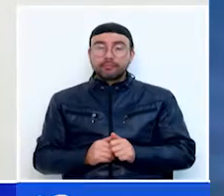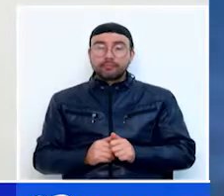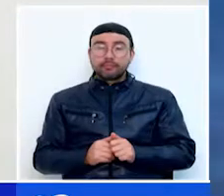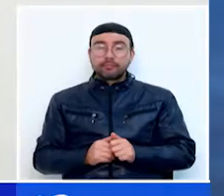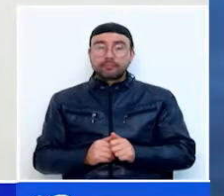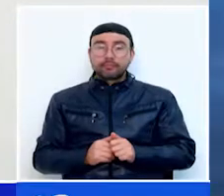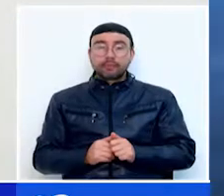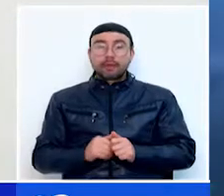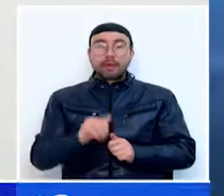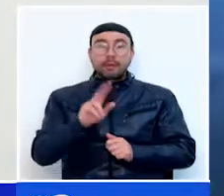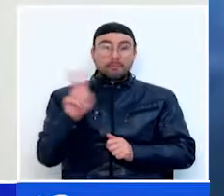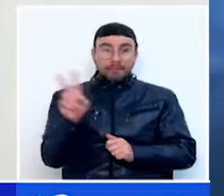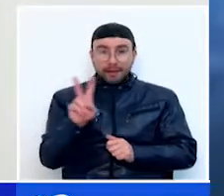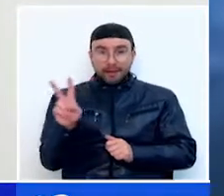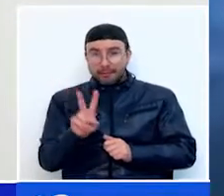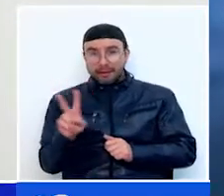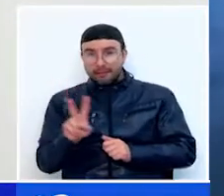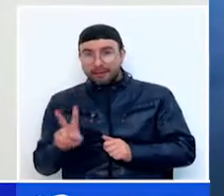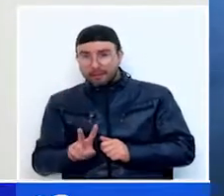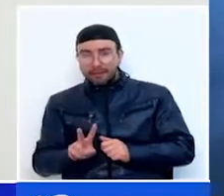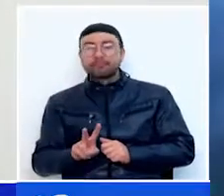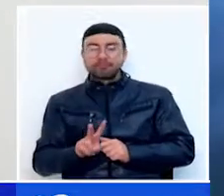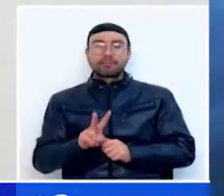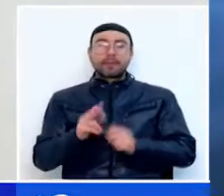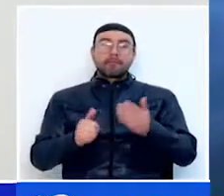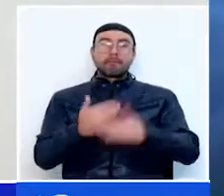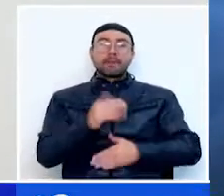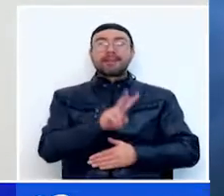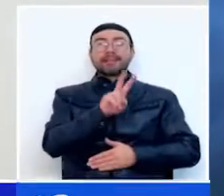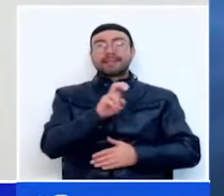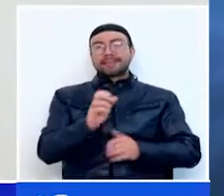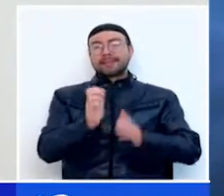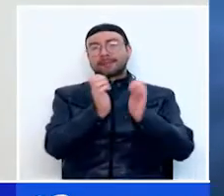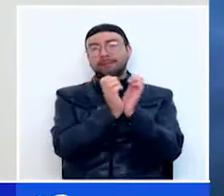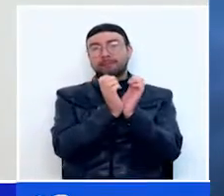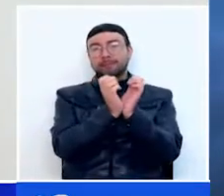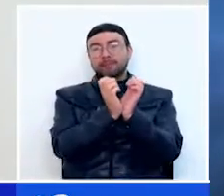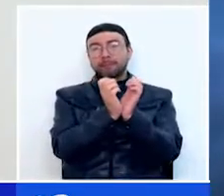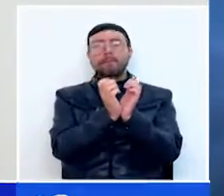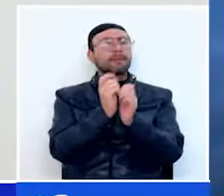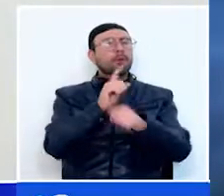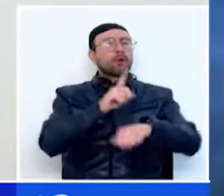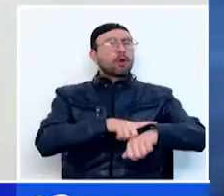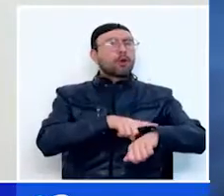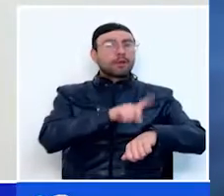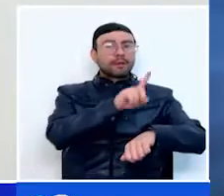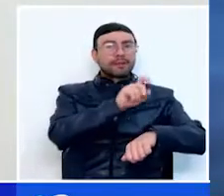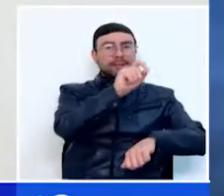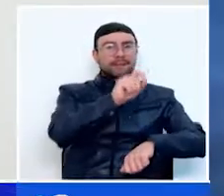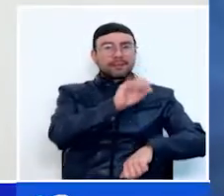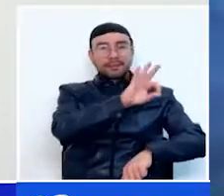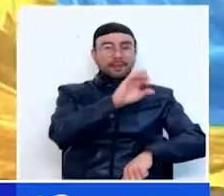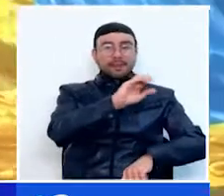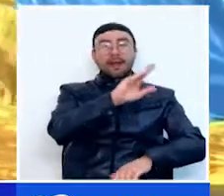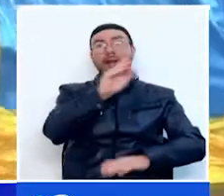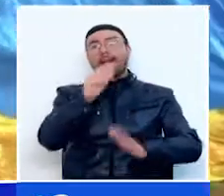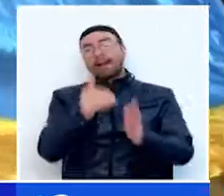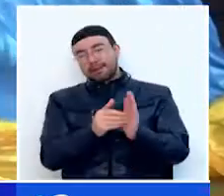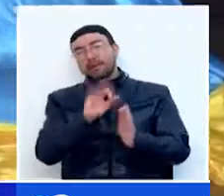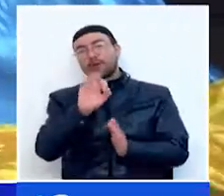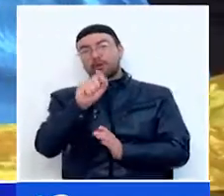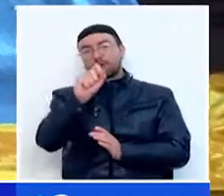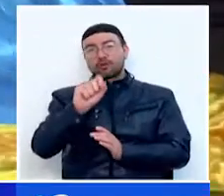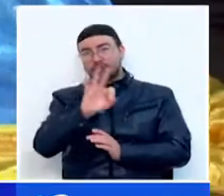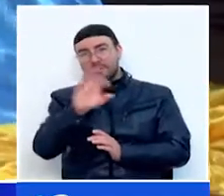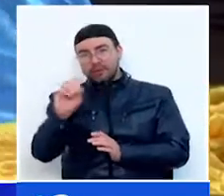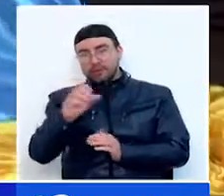todos los viernes a partir del 7 de mayo en un horario de 6:30 a 8:30. Este laboratorio